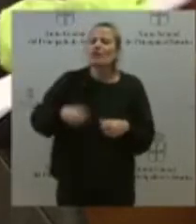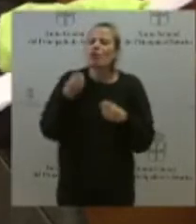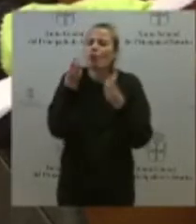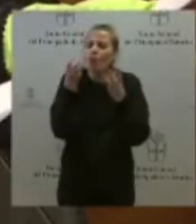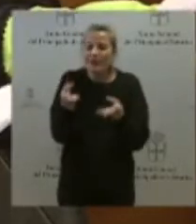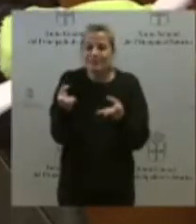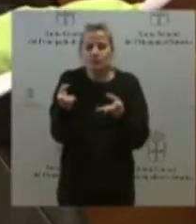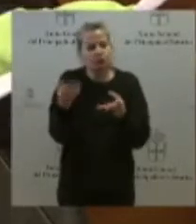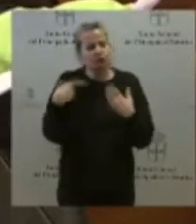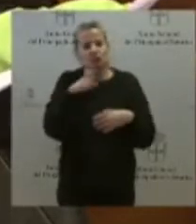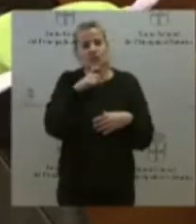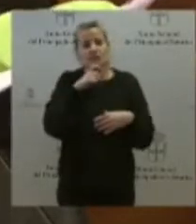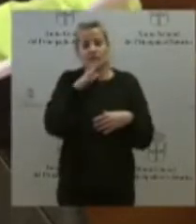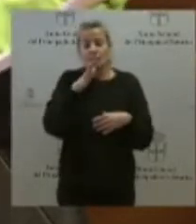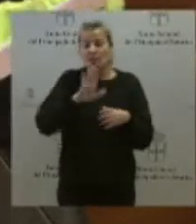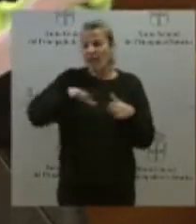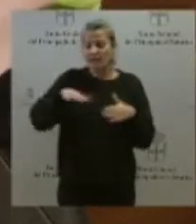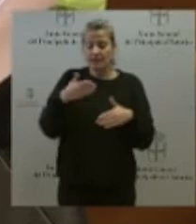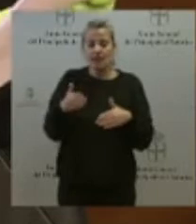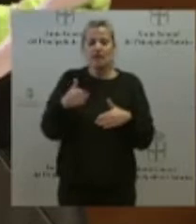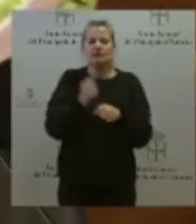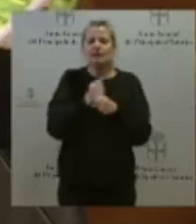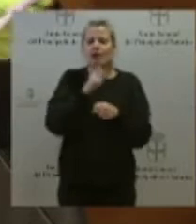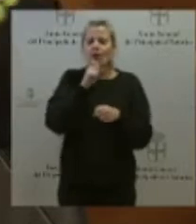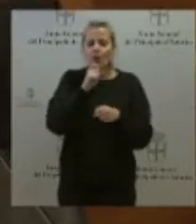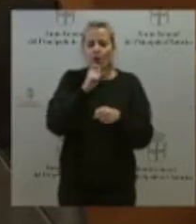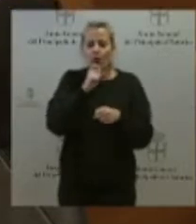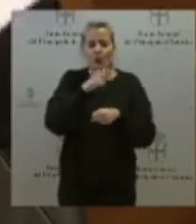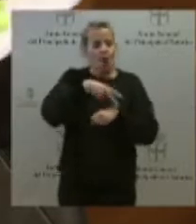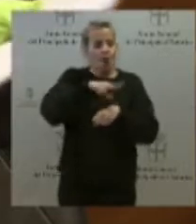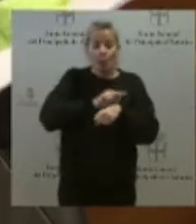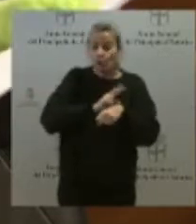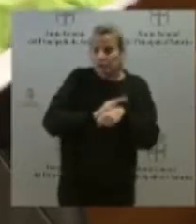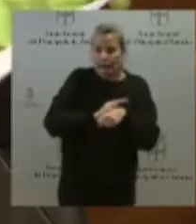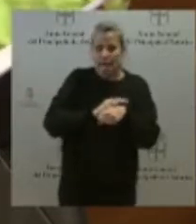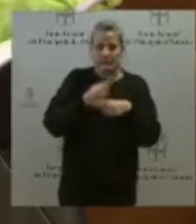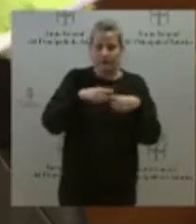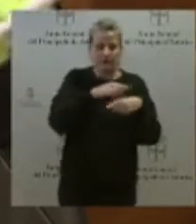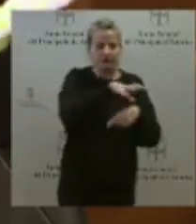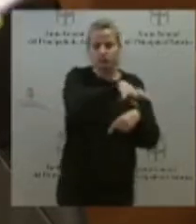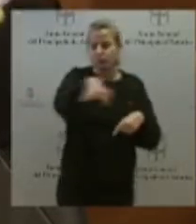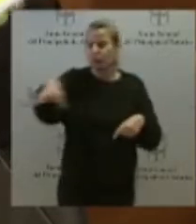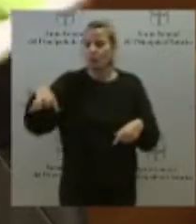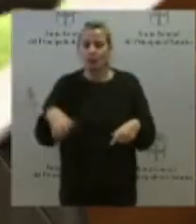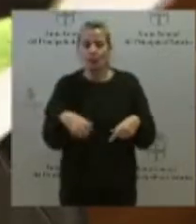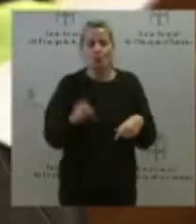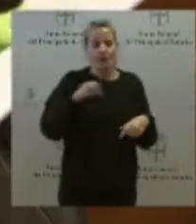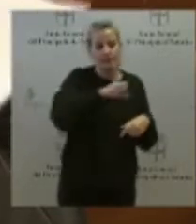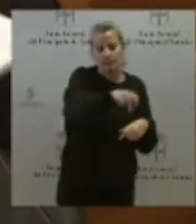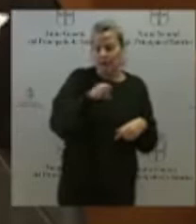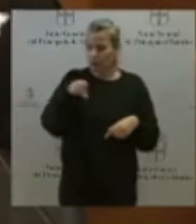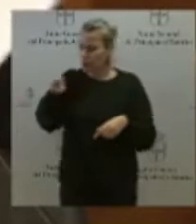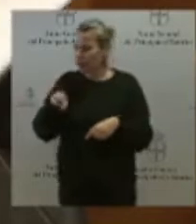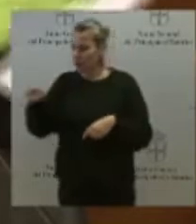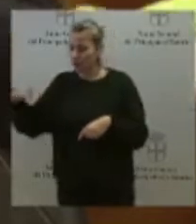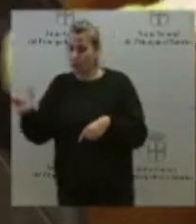por cualquier ciudad, donde el tiempo de trabajo es media hora, 20 minutos, y tienen que desplazarse en desplazamientos que muchas veces ni siquiera les pagan, ¿no? Entonces, lo que pasa es